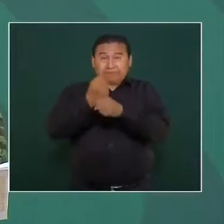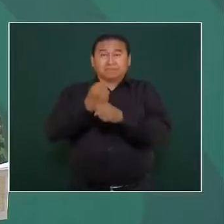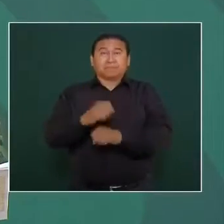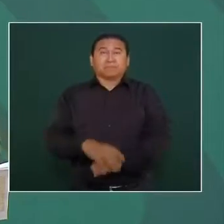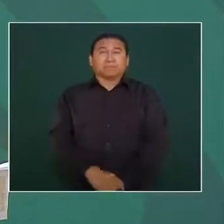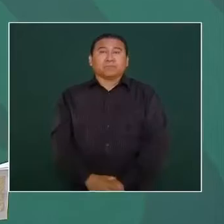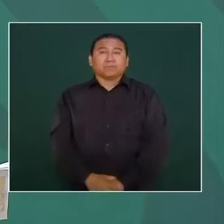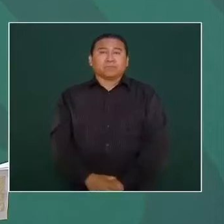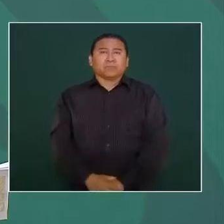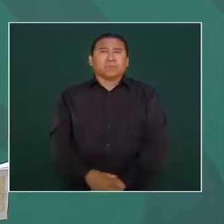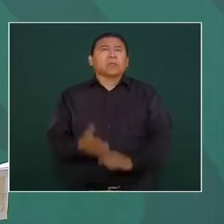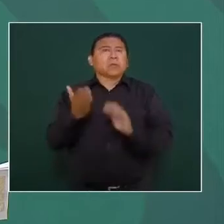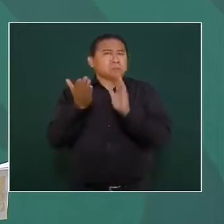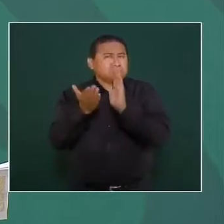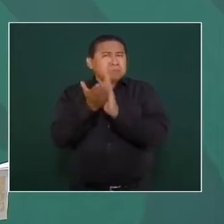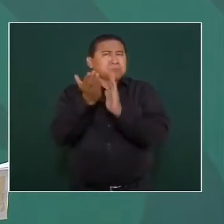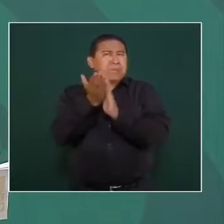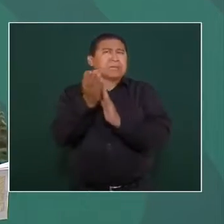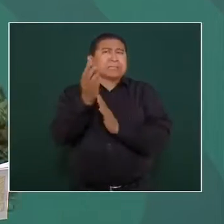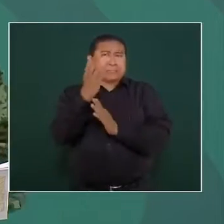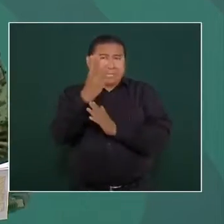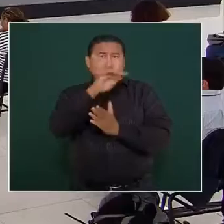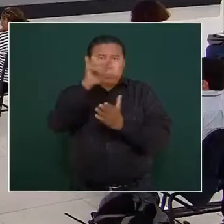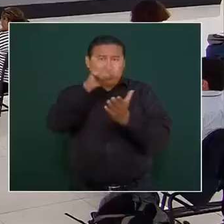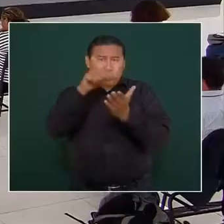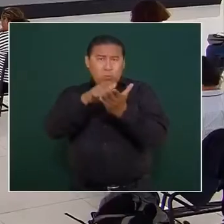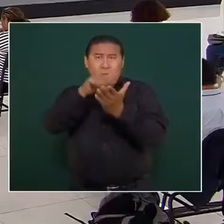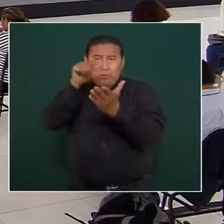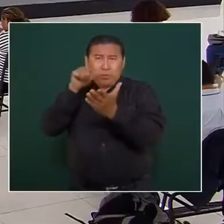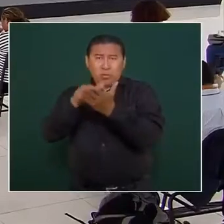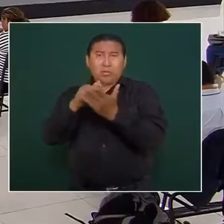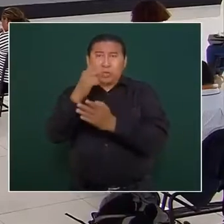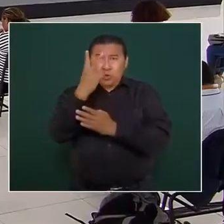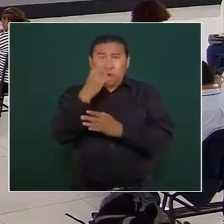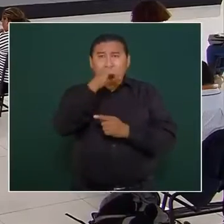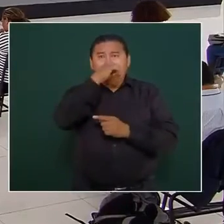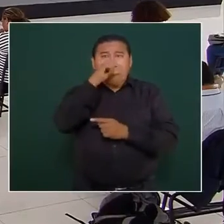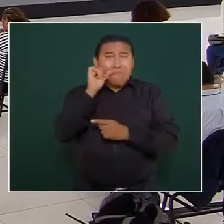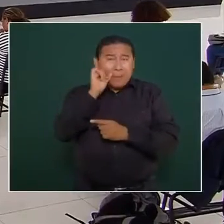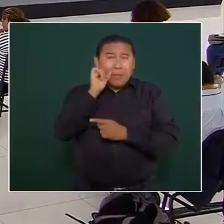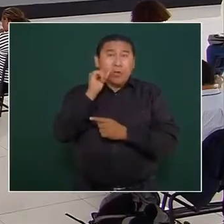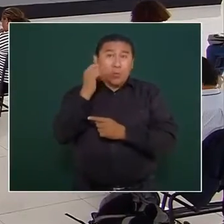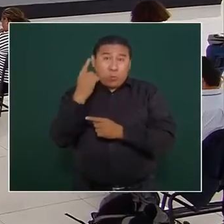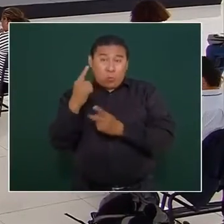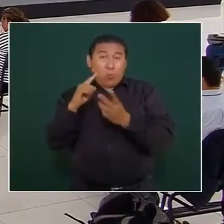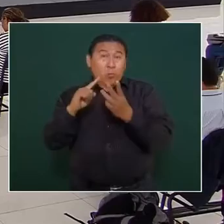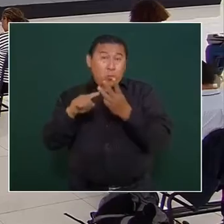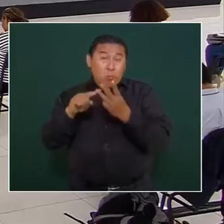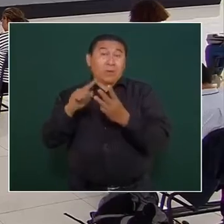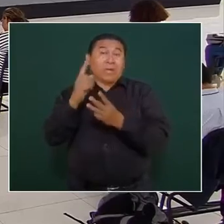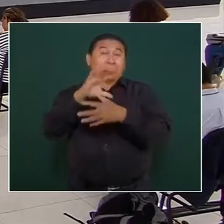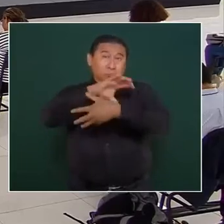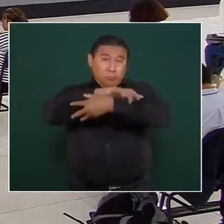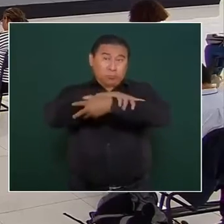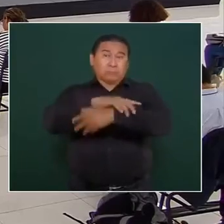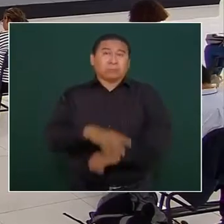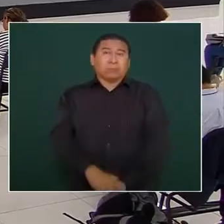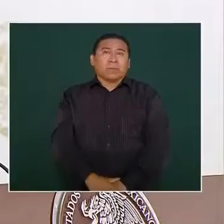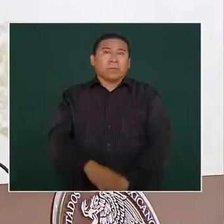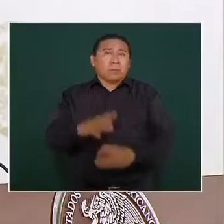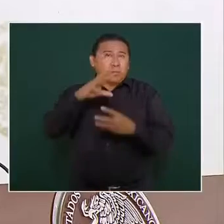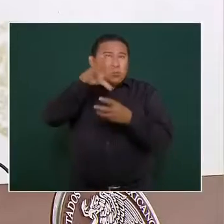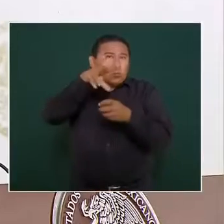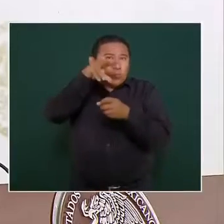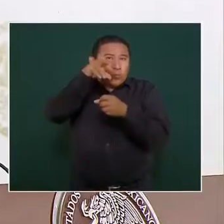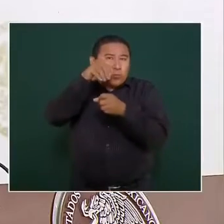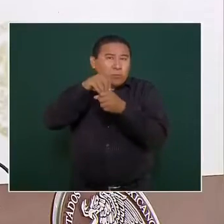están construyendo tres instalaciones, dos en Benito Juárez y una en Solidaridad, para hacer un